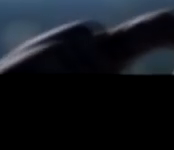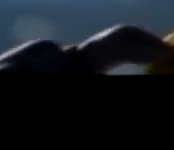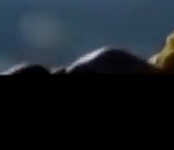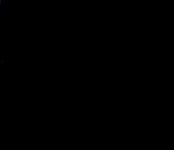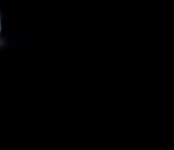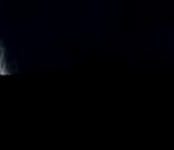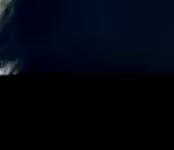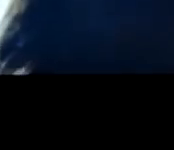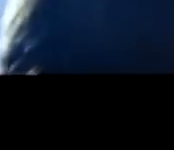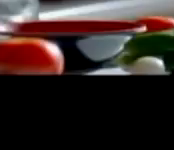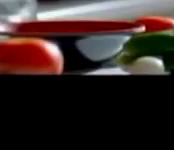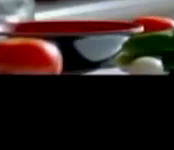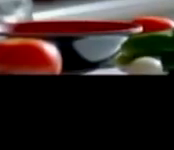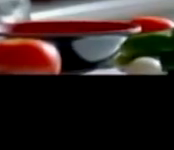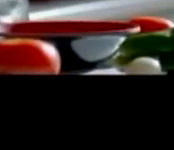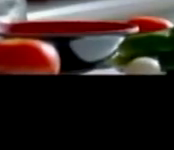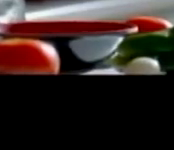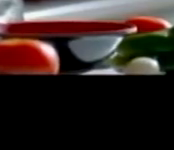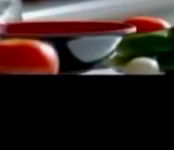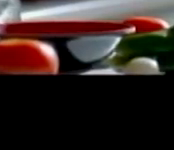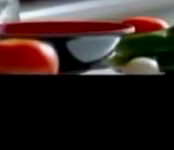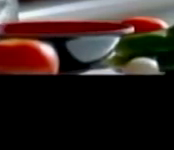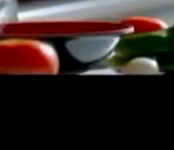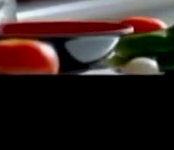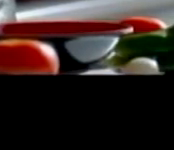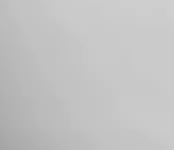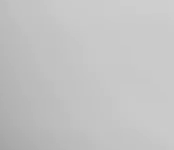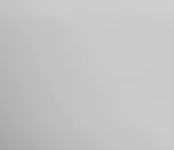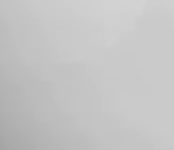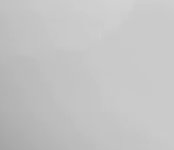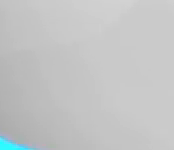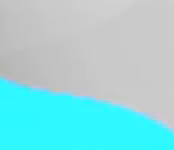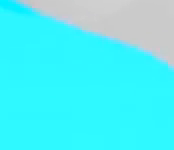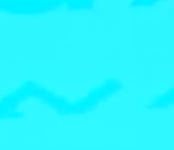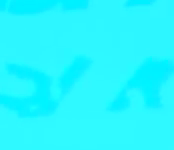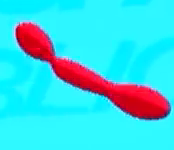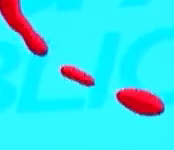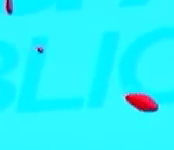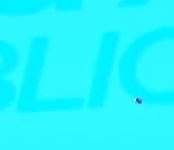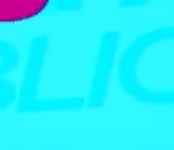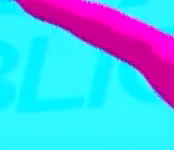Porque tu comida tiene el sabor que pones tú. Aceite El Cocinero.